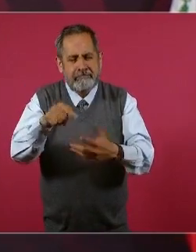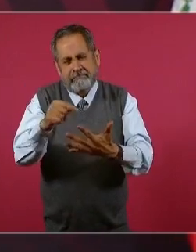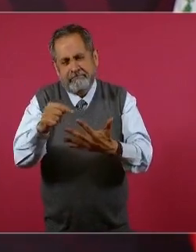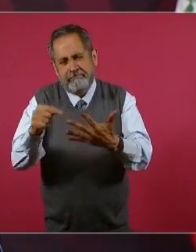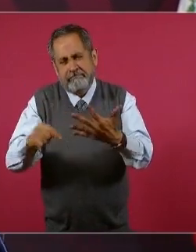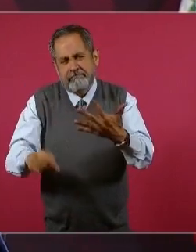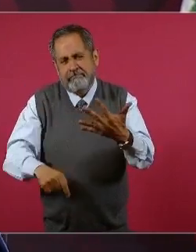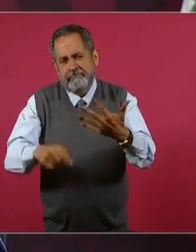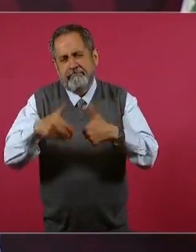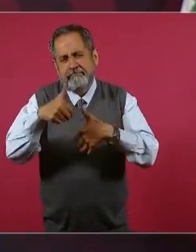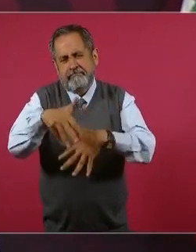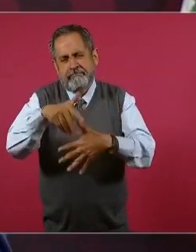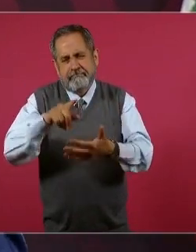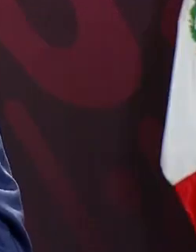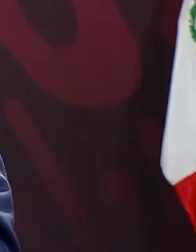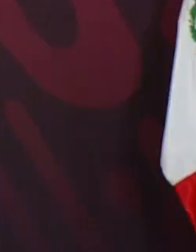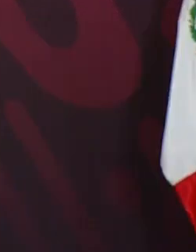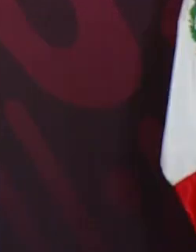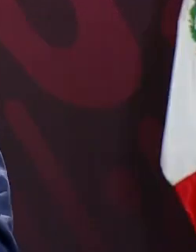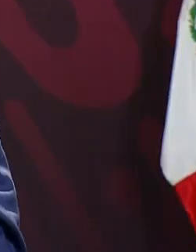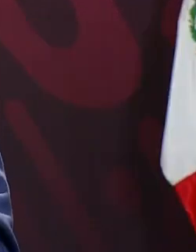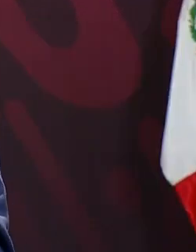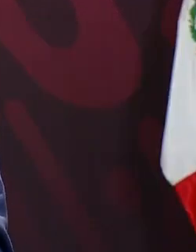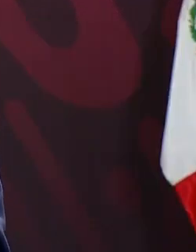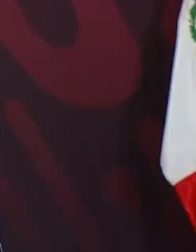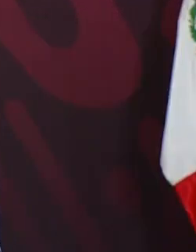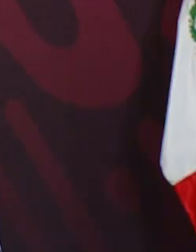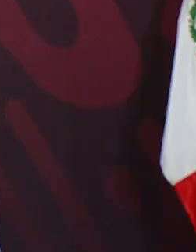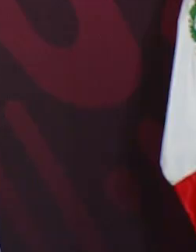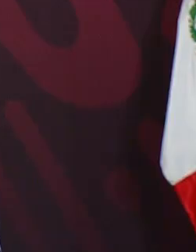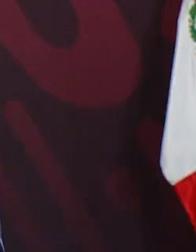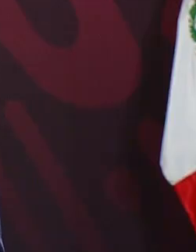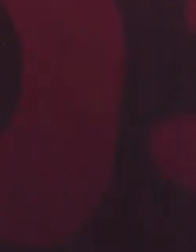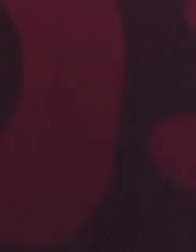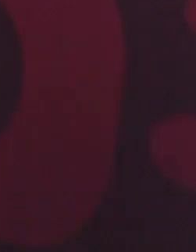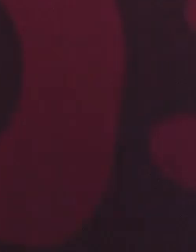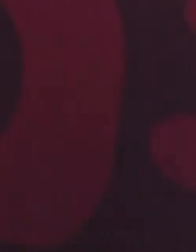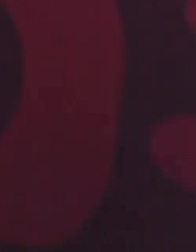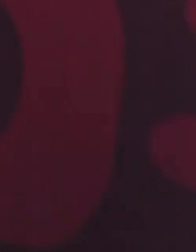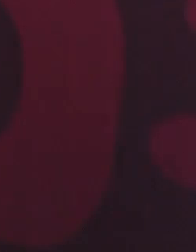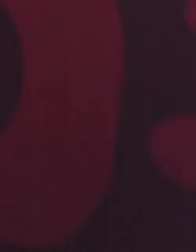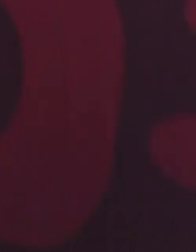otras causas, a mí me da un infarto